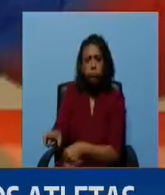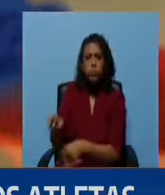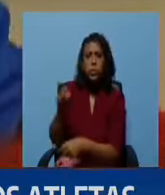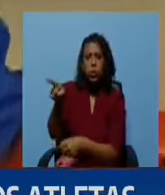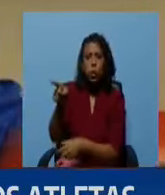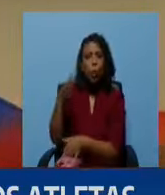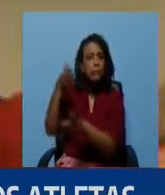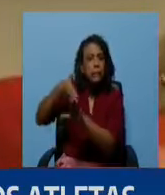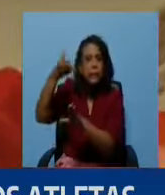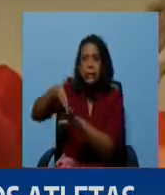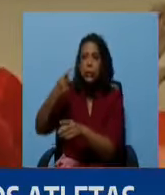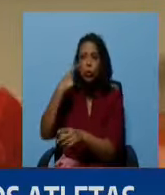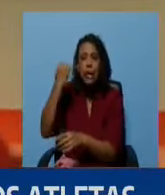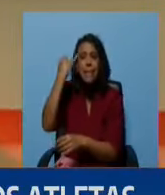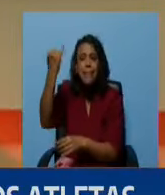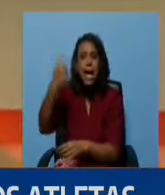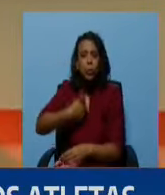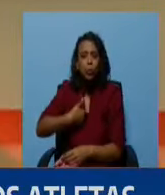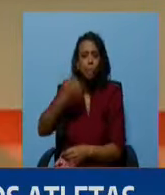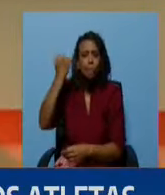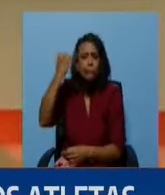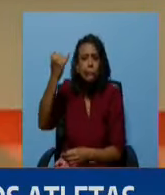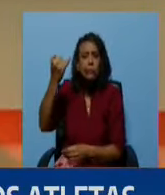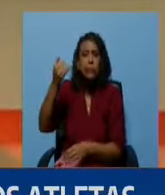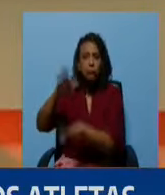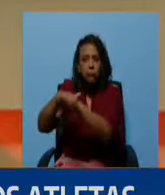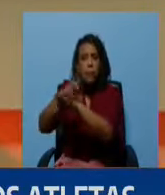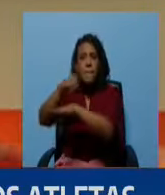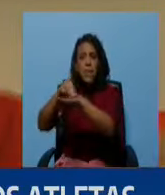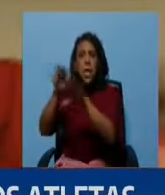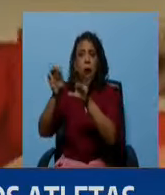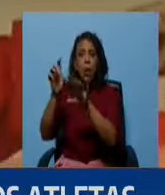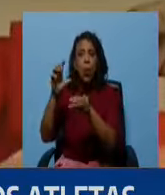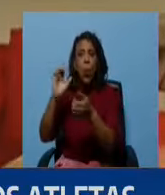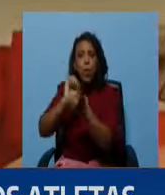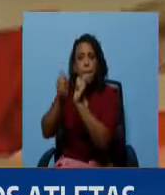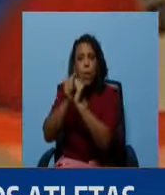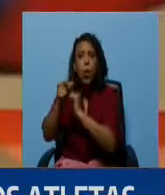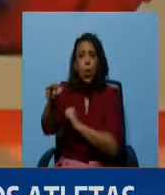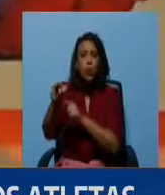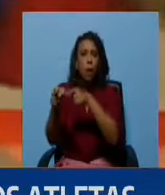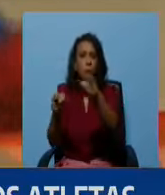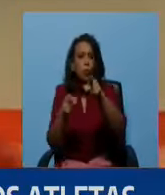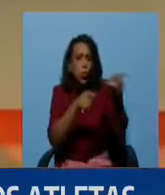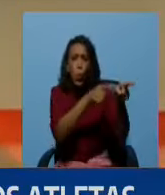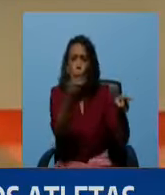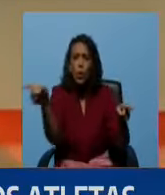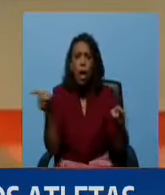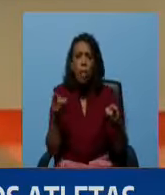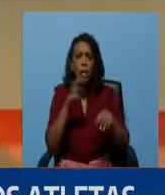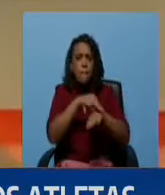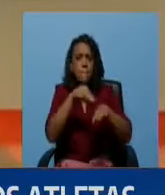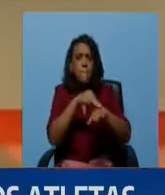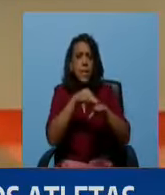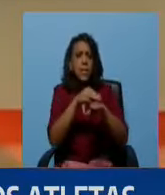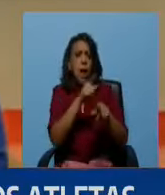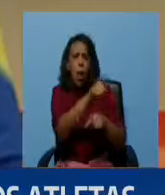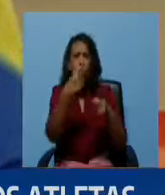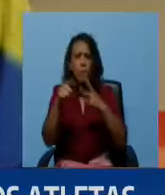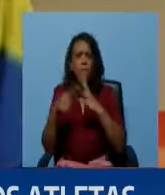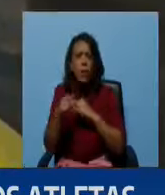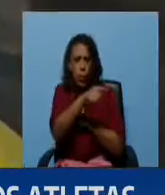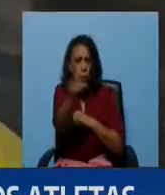yo insisto en la idea, Arnaldo, Rujano, María, compañeros, compañeras,